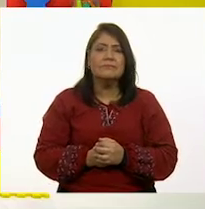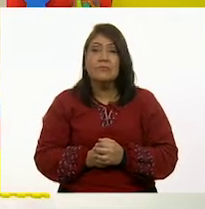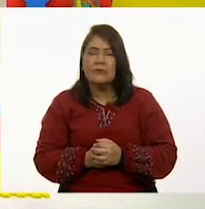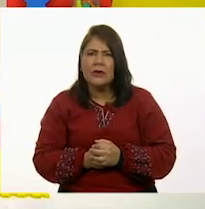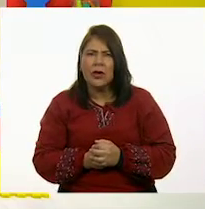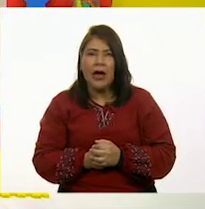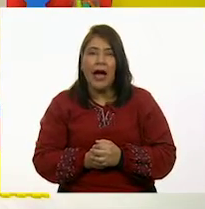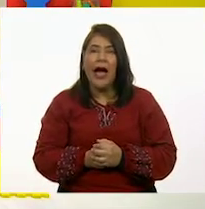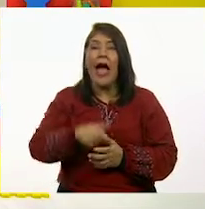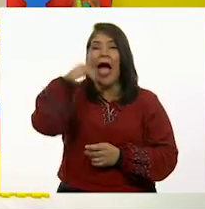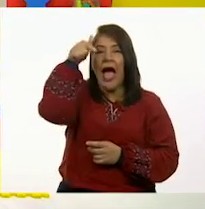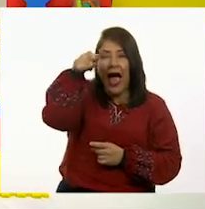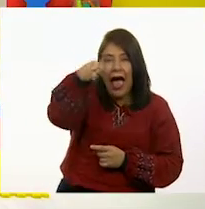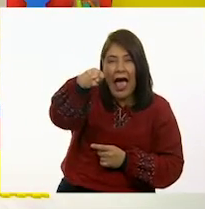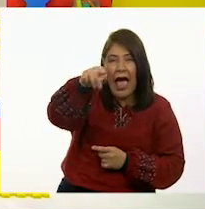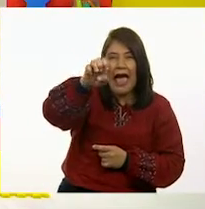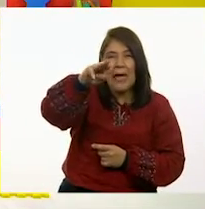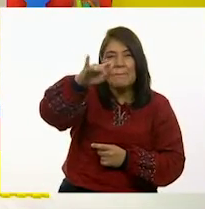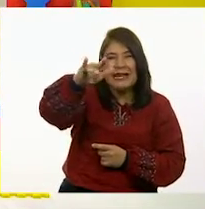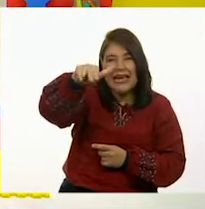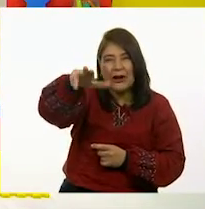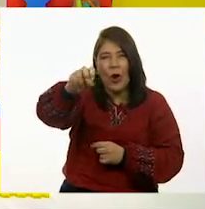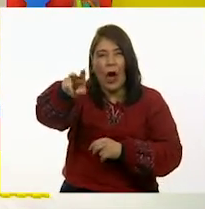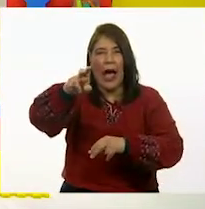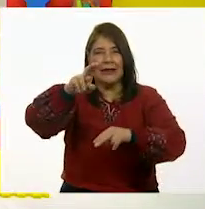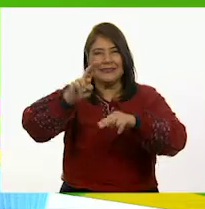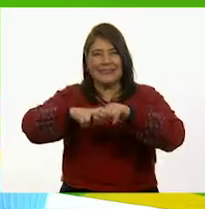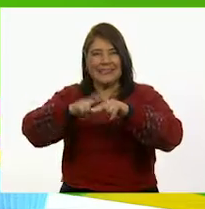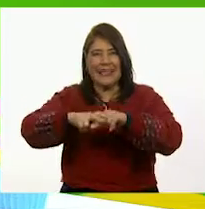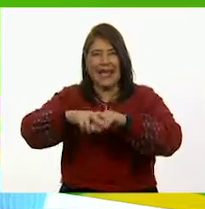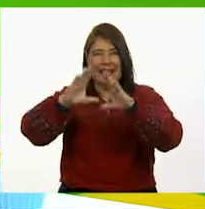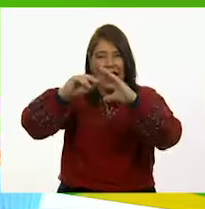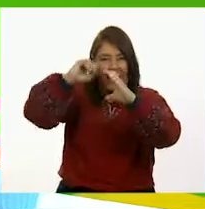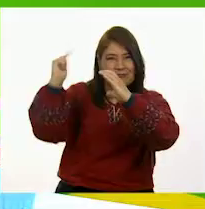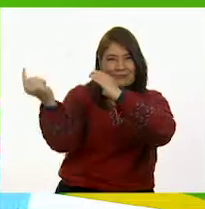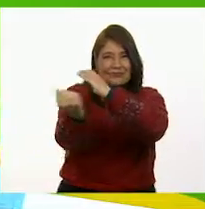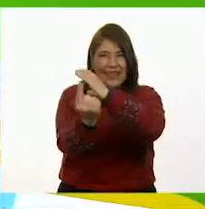¡Uno, dos, tres por Emiliano que está detrás del sillón!